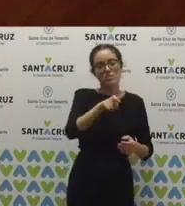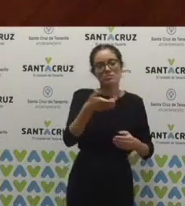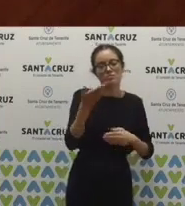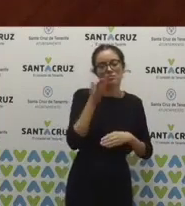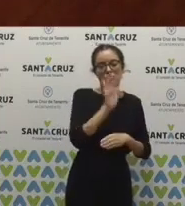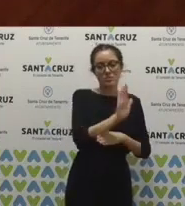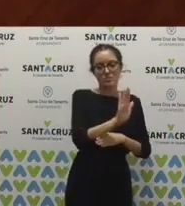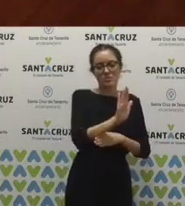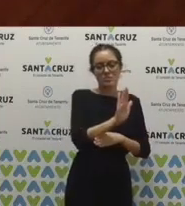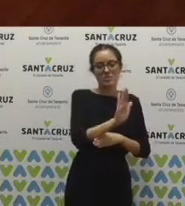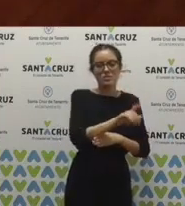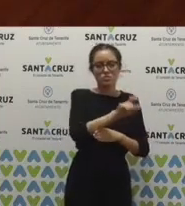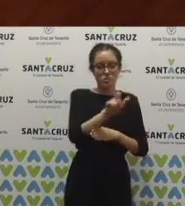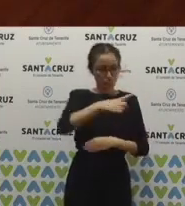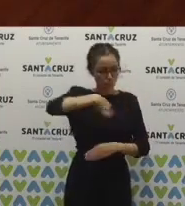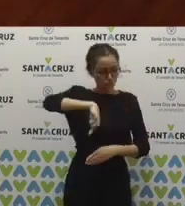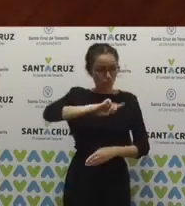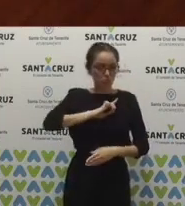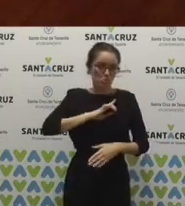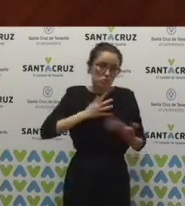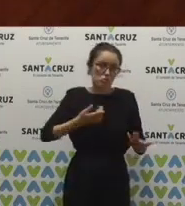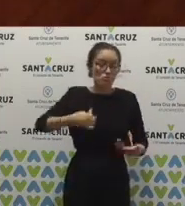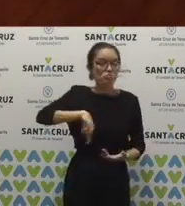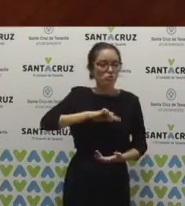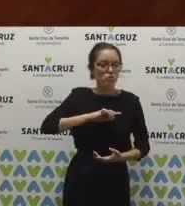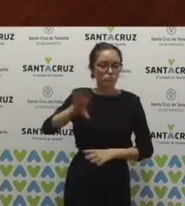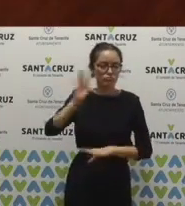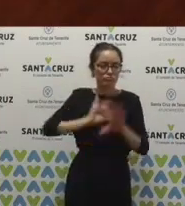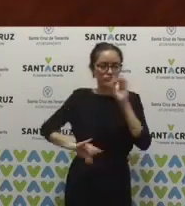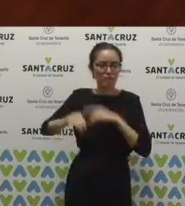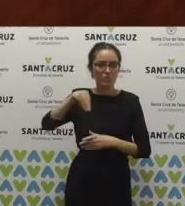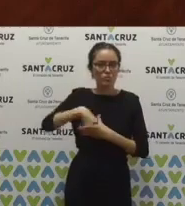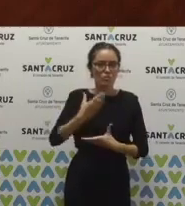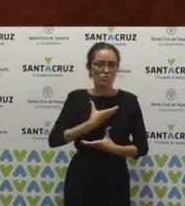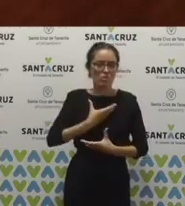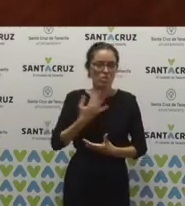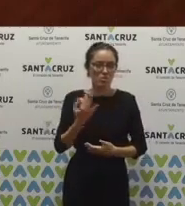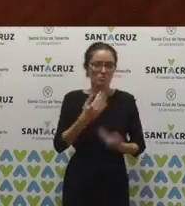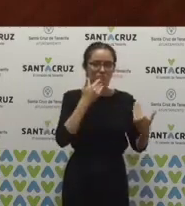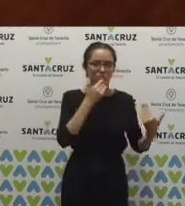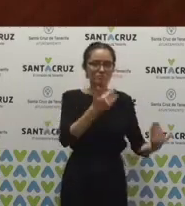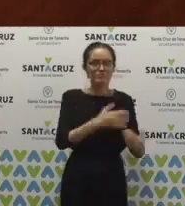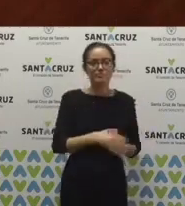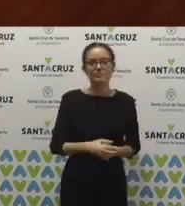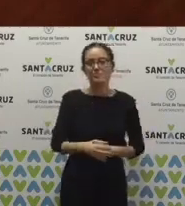elecciones los que al final debemos tomar decisiones en esta casa muchas gracias